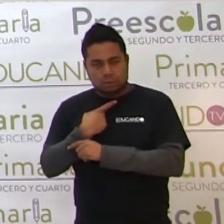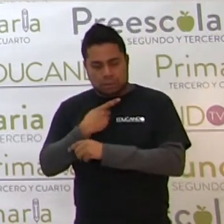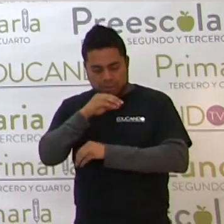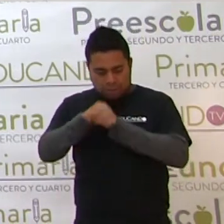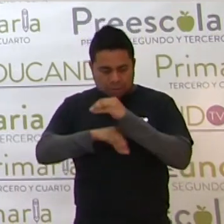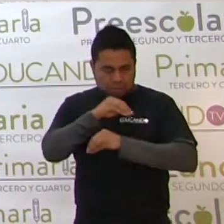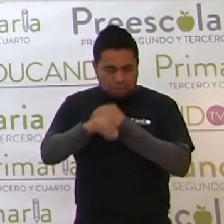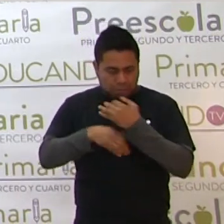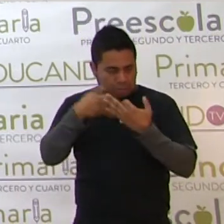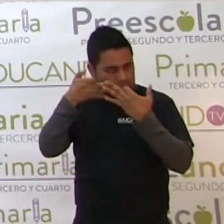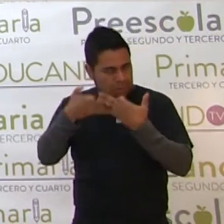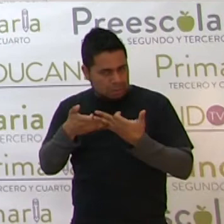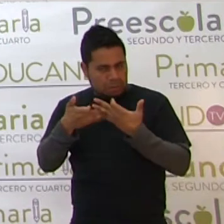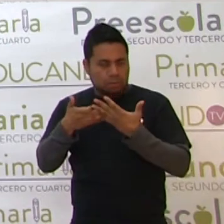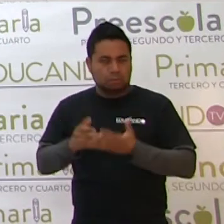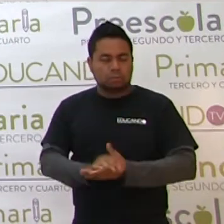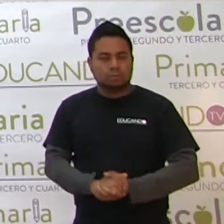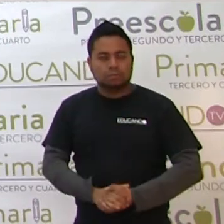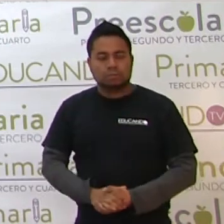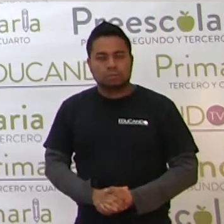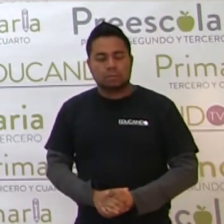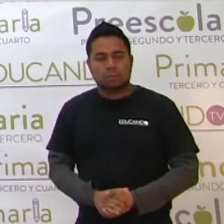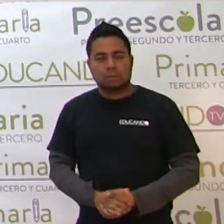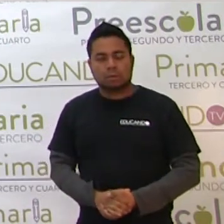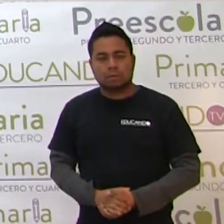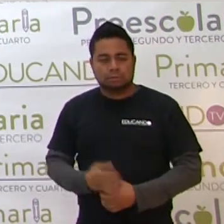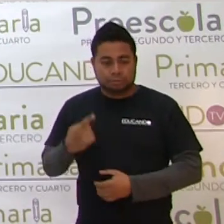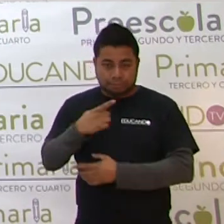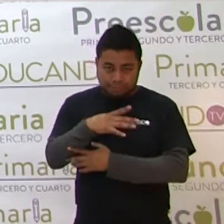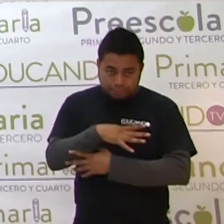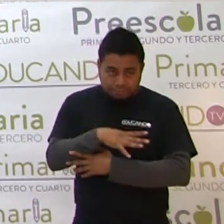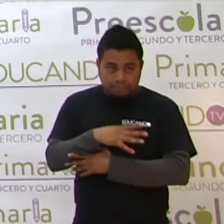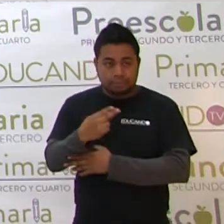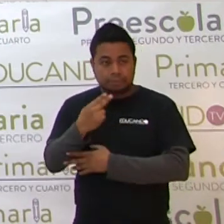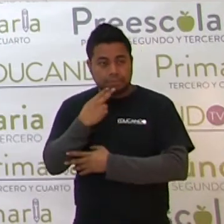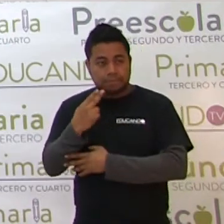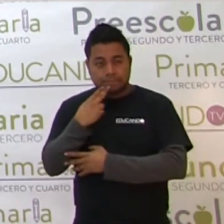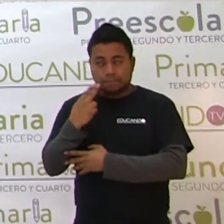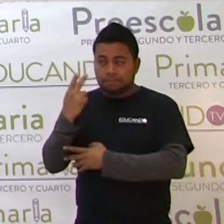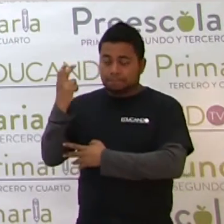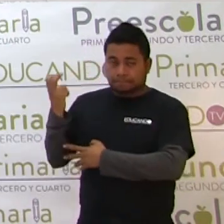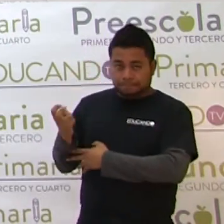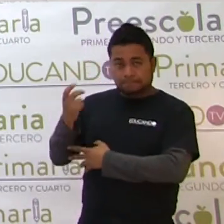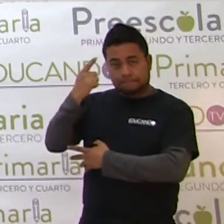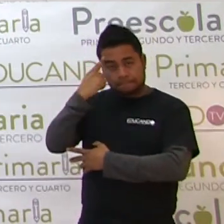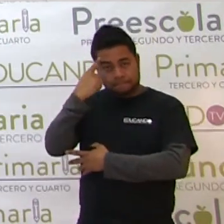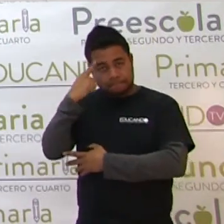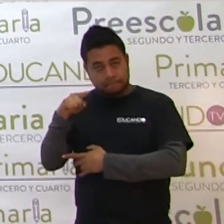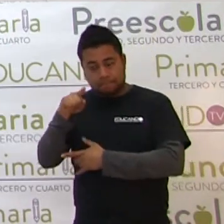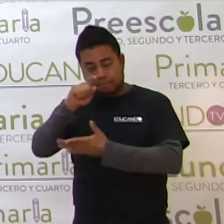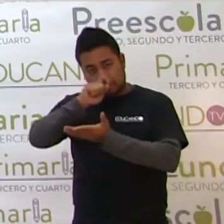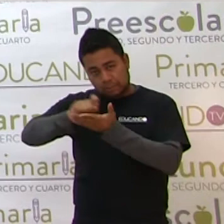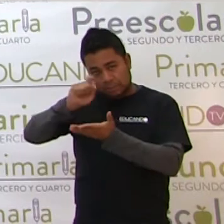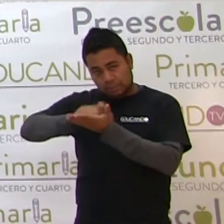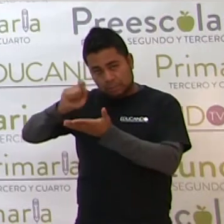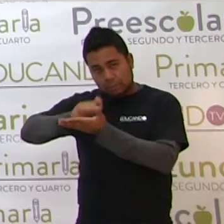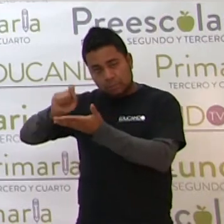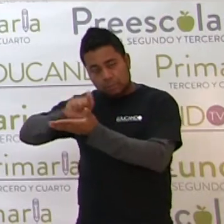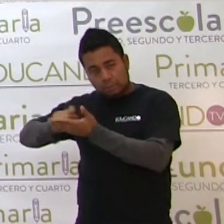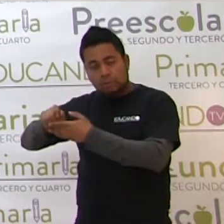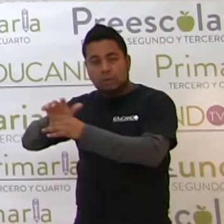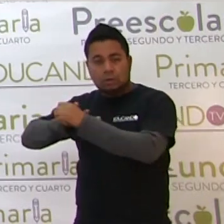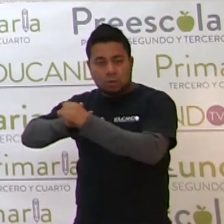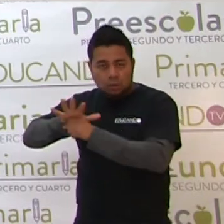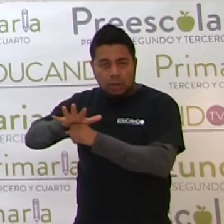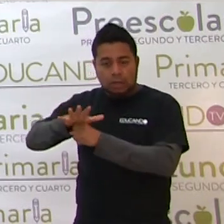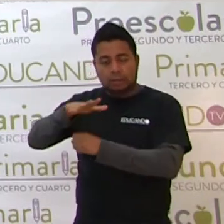información. Aquí tenemos entonces, podemos utilizar esta rúbrica en donde vamos a ir anotando cuál va a